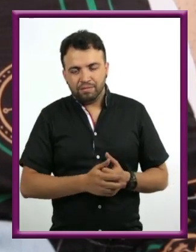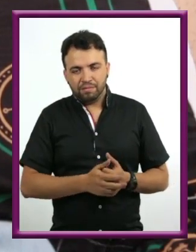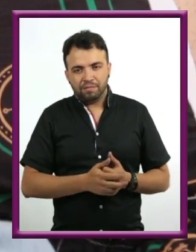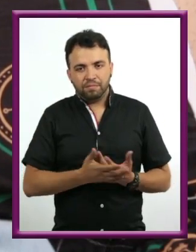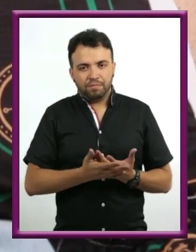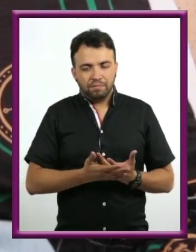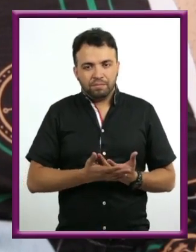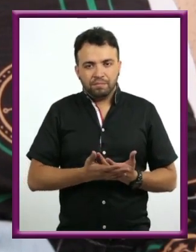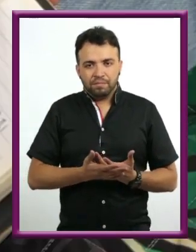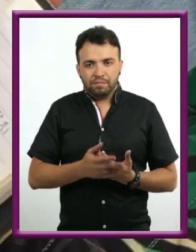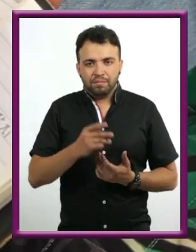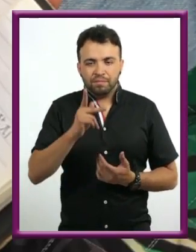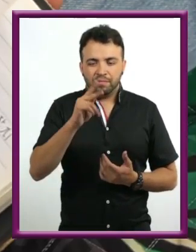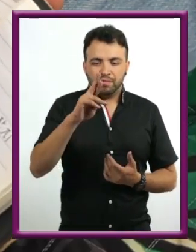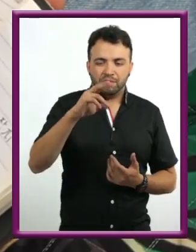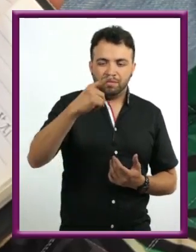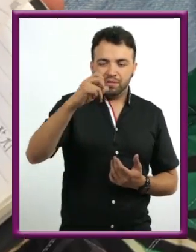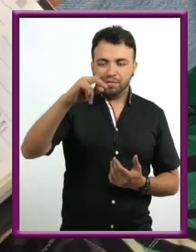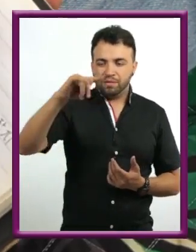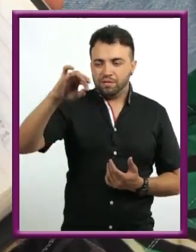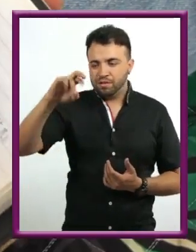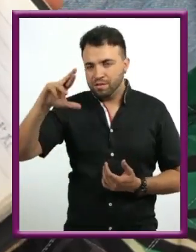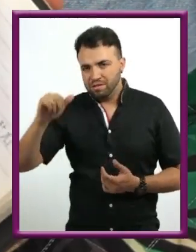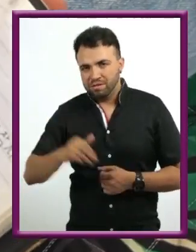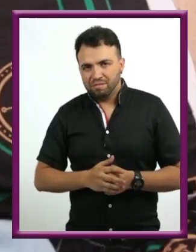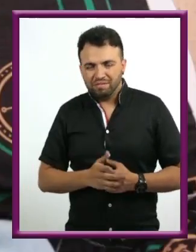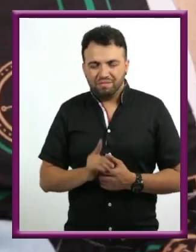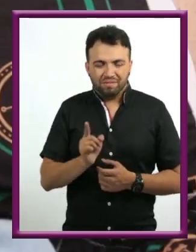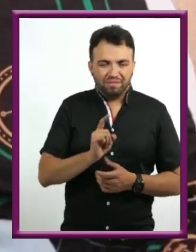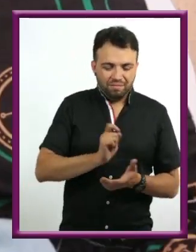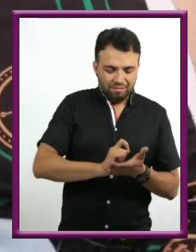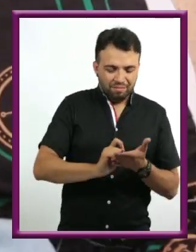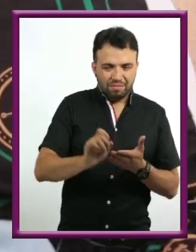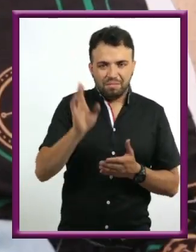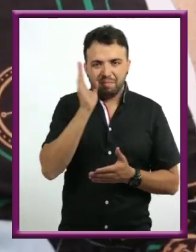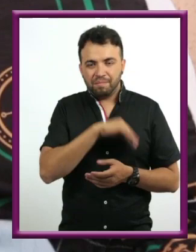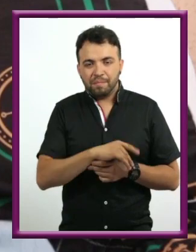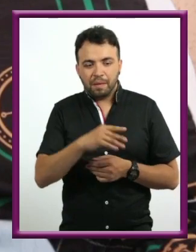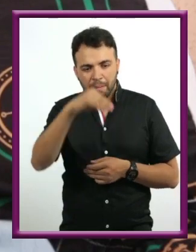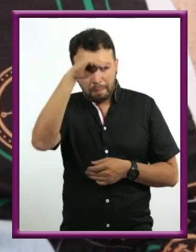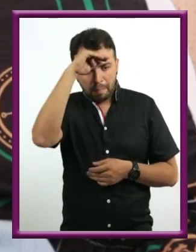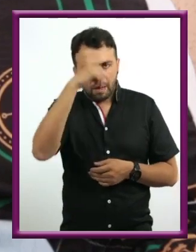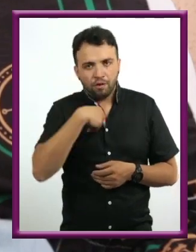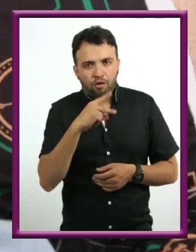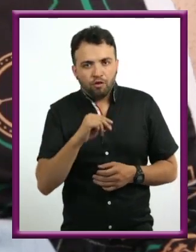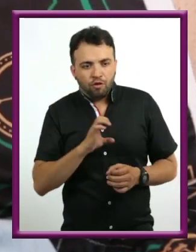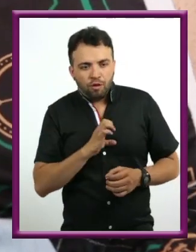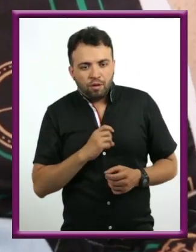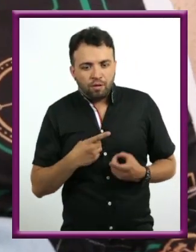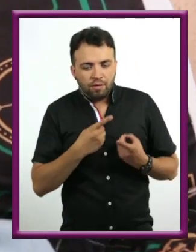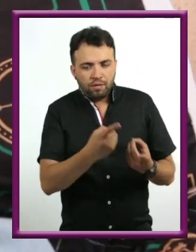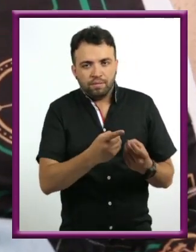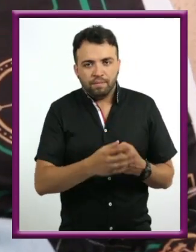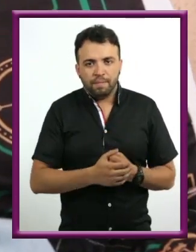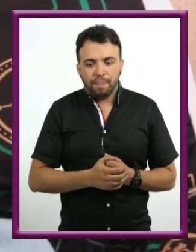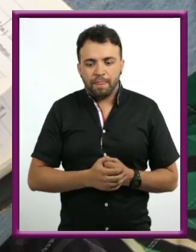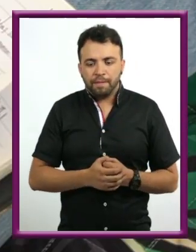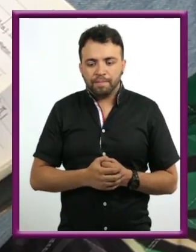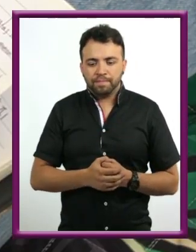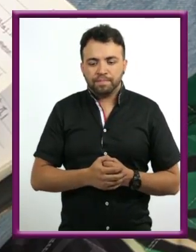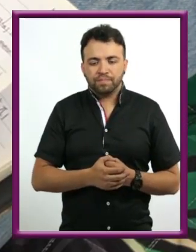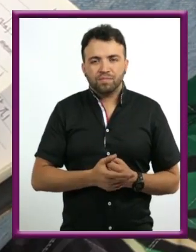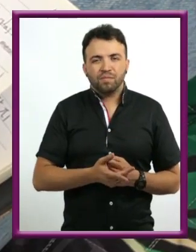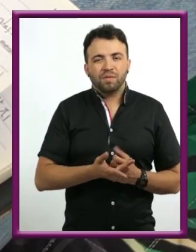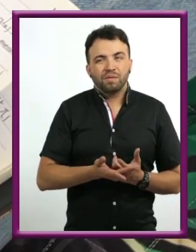horrible. Estimada progenitora, no. Nadie le dice así a su mamá. Va a pensar que ya no la quiero.